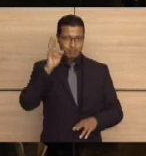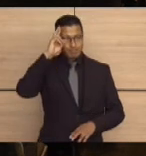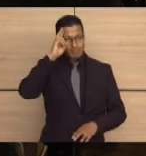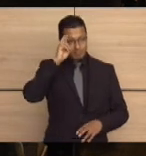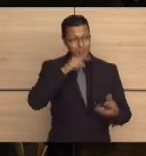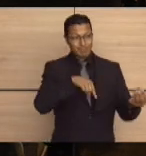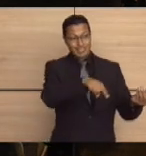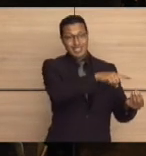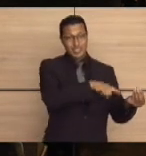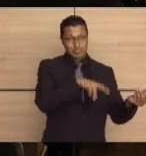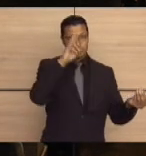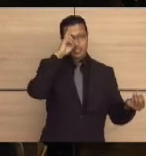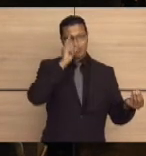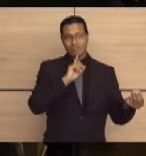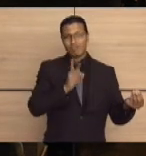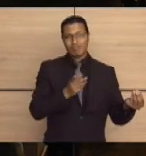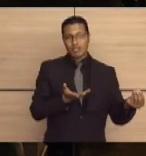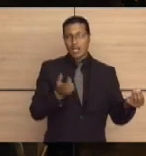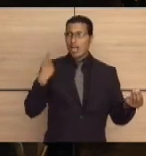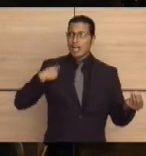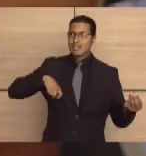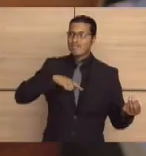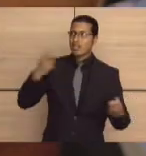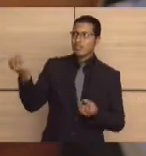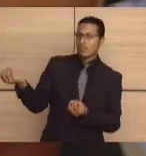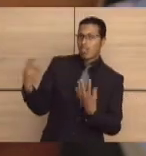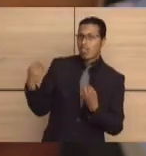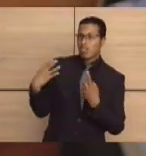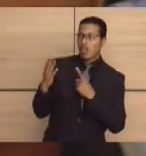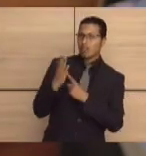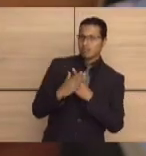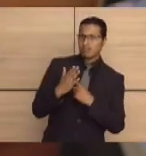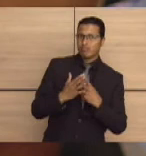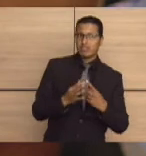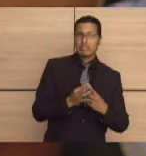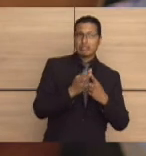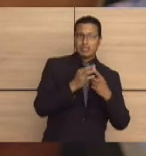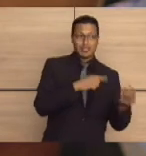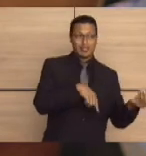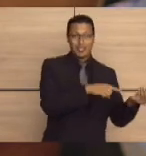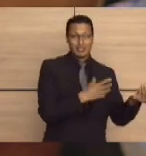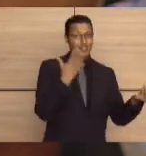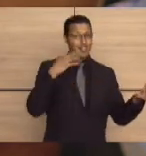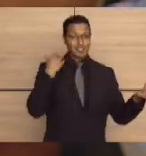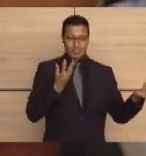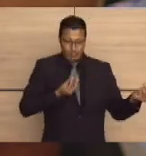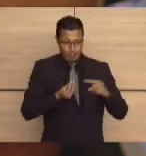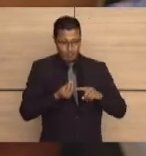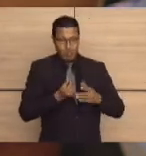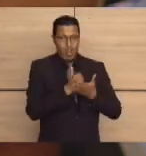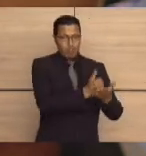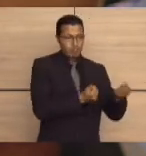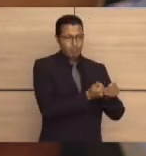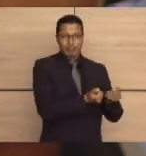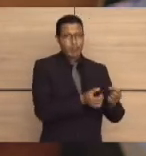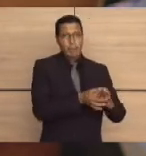ellos tenían razón porque los indígenas no fueron muy beneficiados por la República y todos sabemos